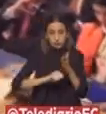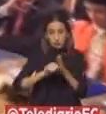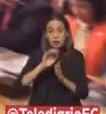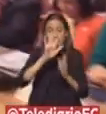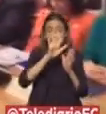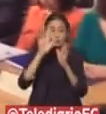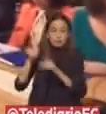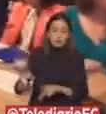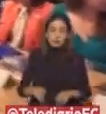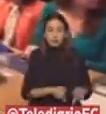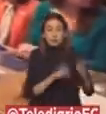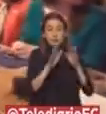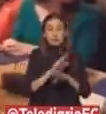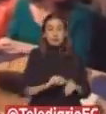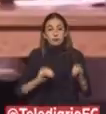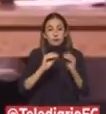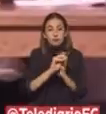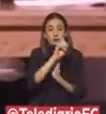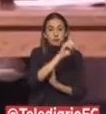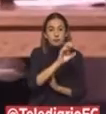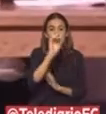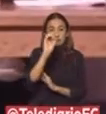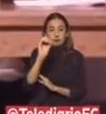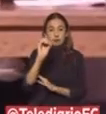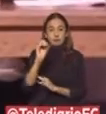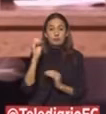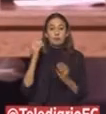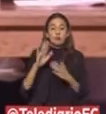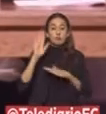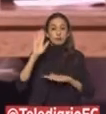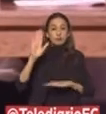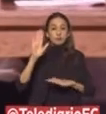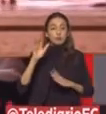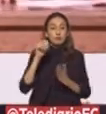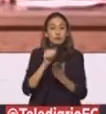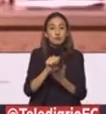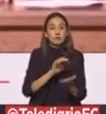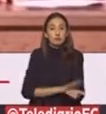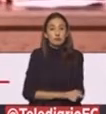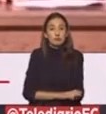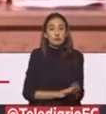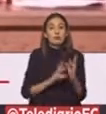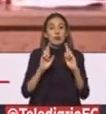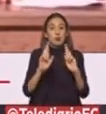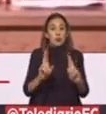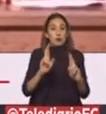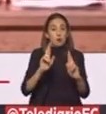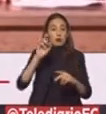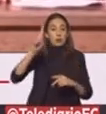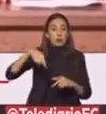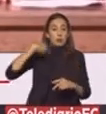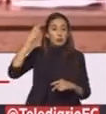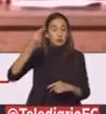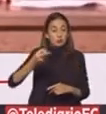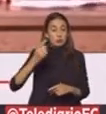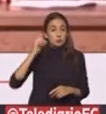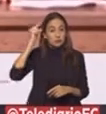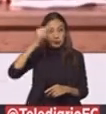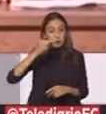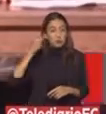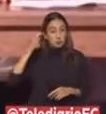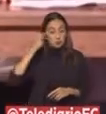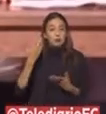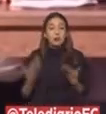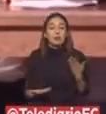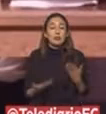de alcanzarse no menos de 100 compromisos serán evaluados de manera permanente para que ojalá en el próximo gabinete binacional que